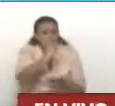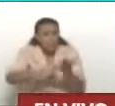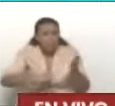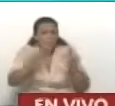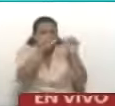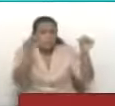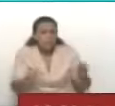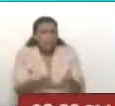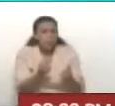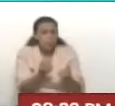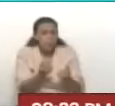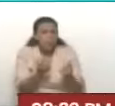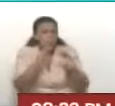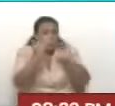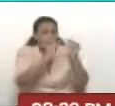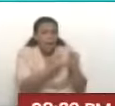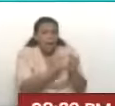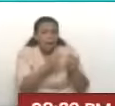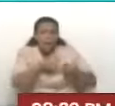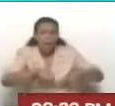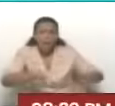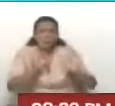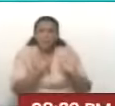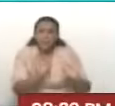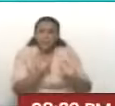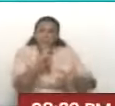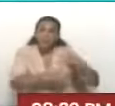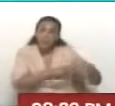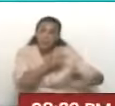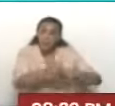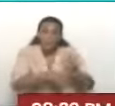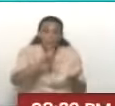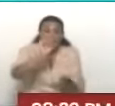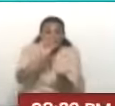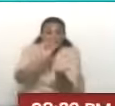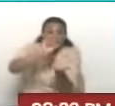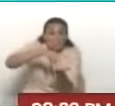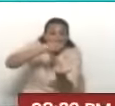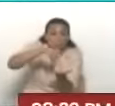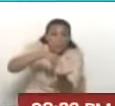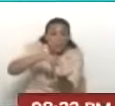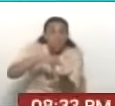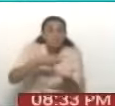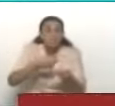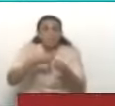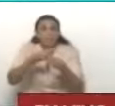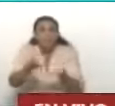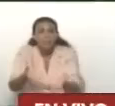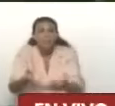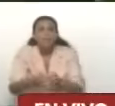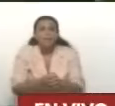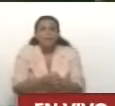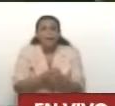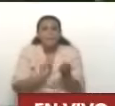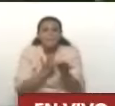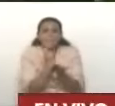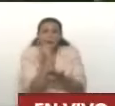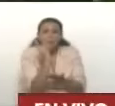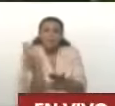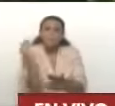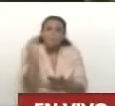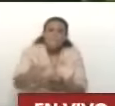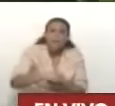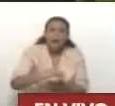sistema económico comunal en el área de la producción de semillas, bioinsumos, plántulas y